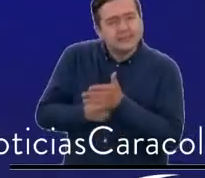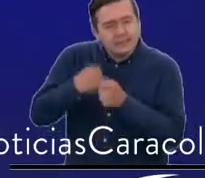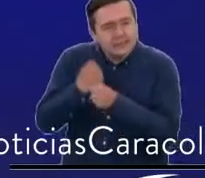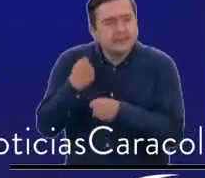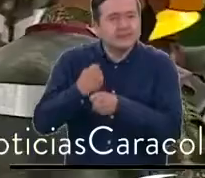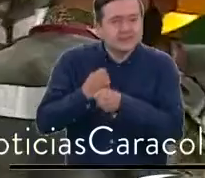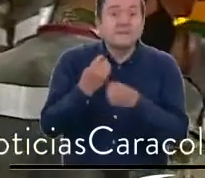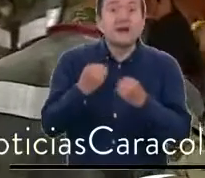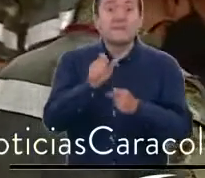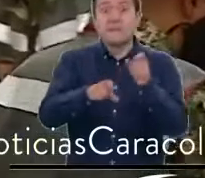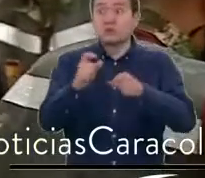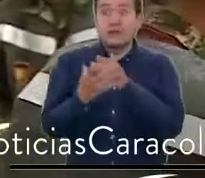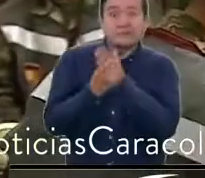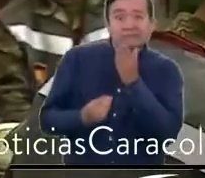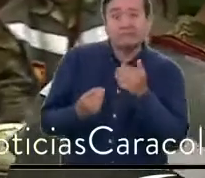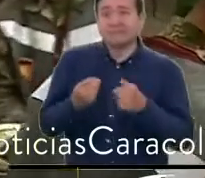colombianos.